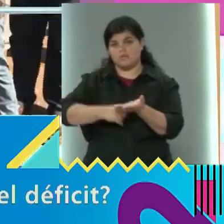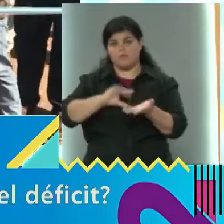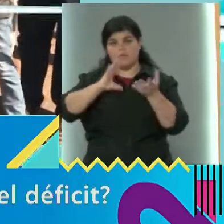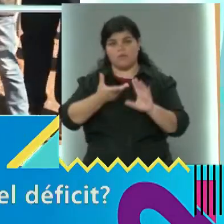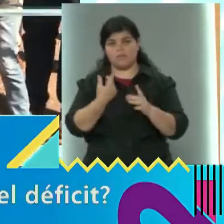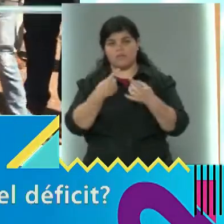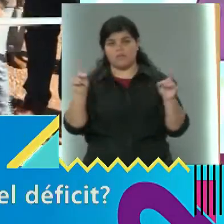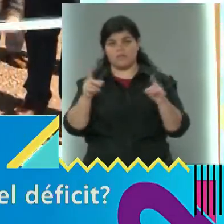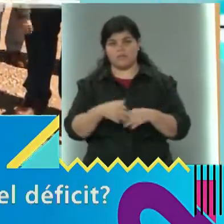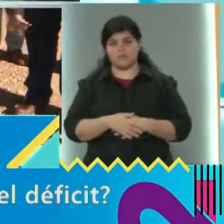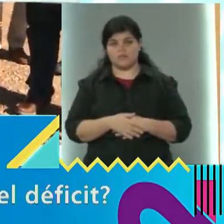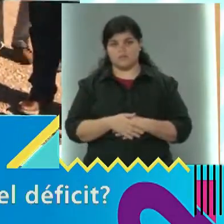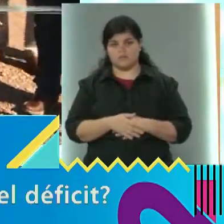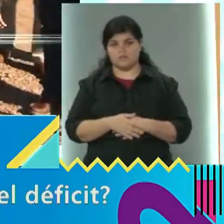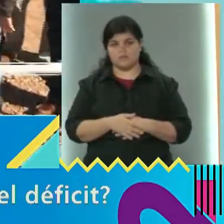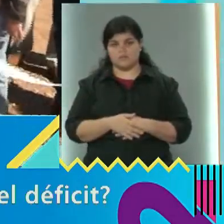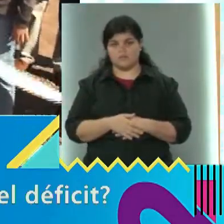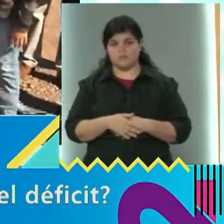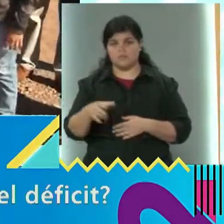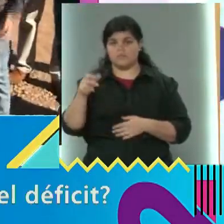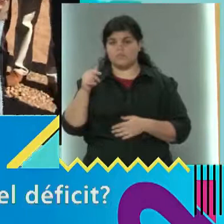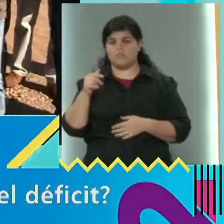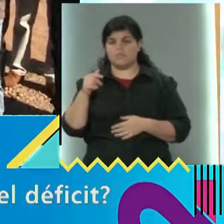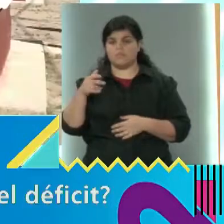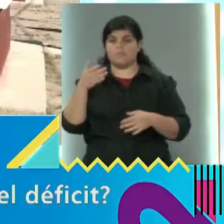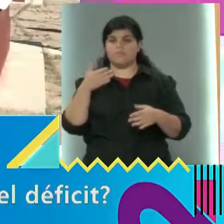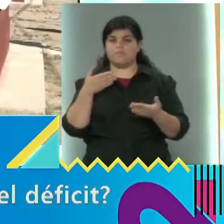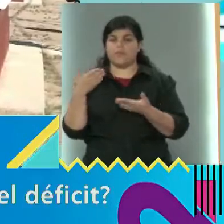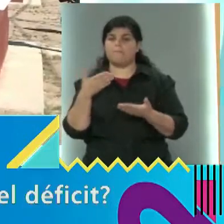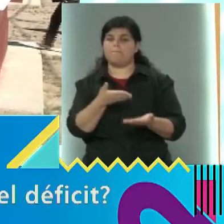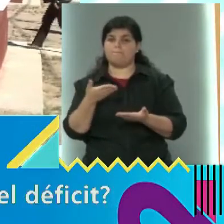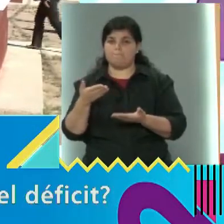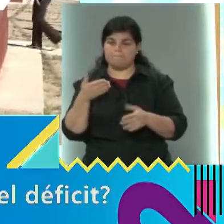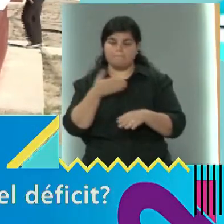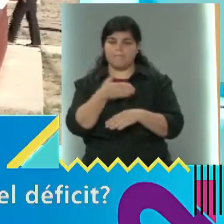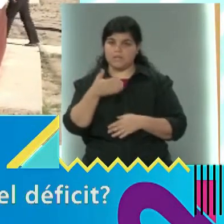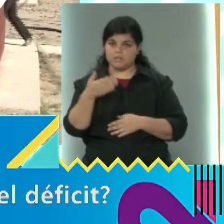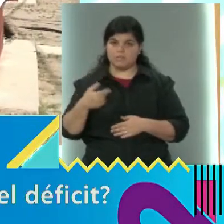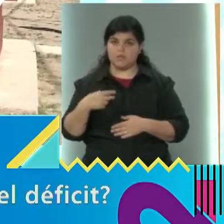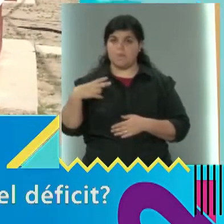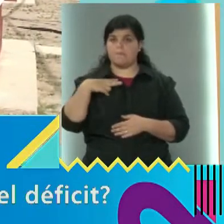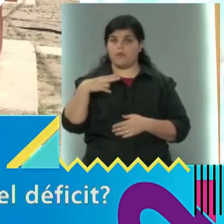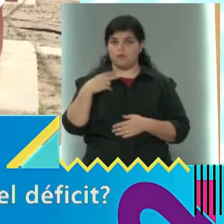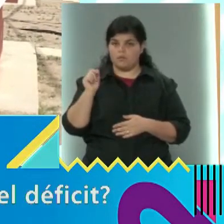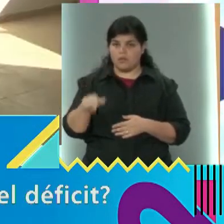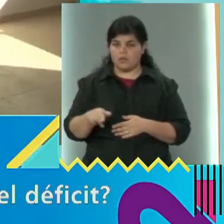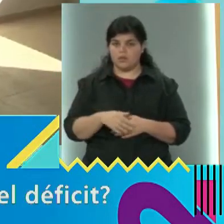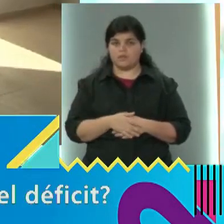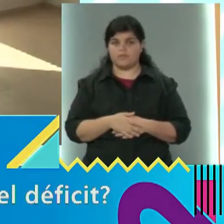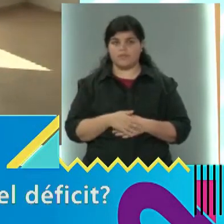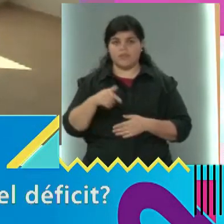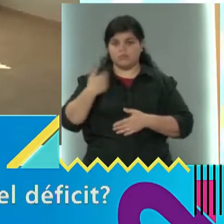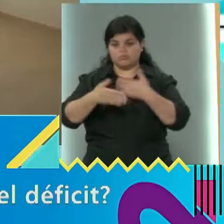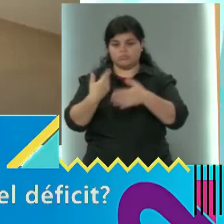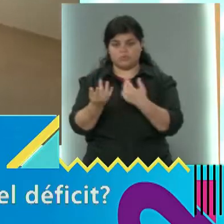como la participación pública-privada, que aún no ha podido potenciarse ni motorizarse